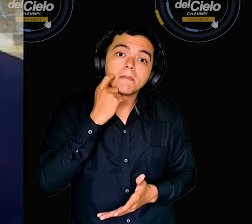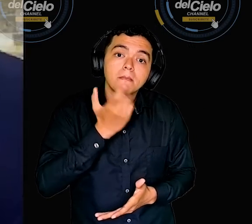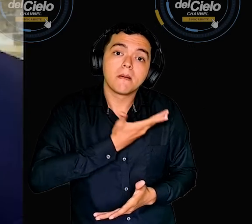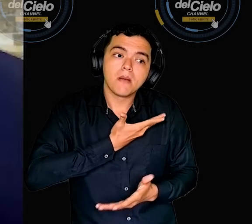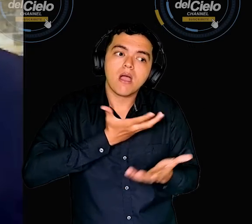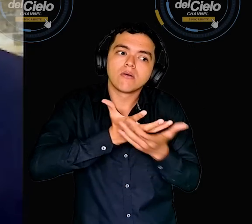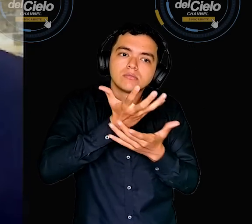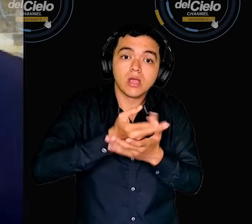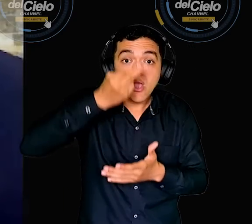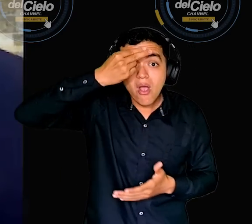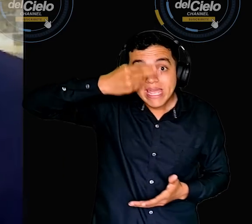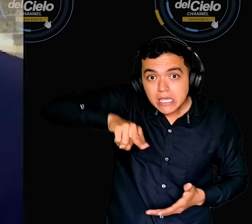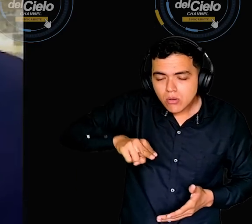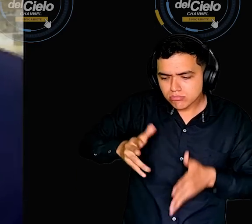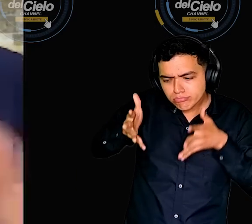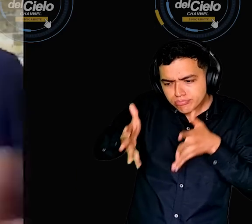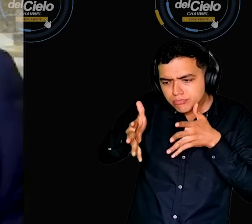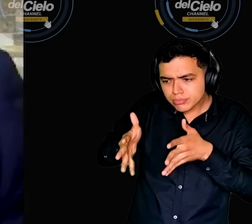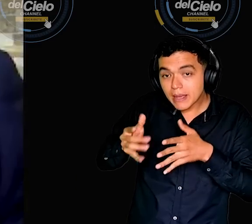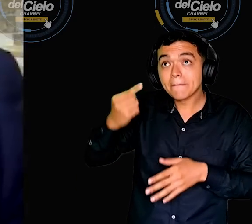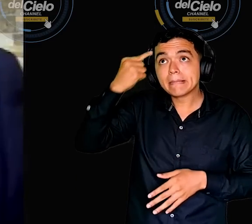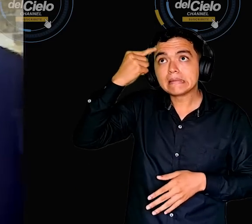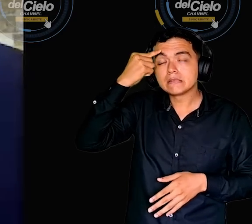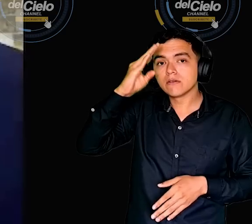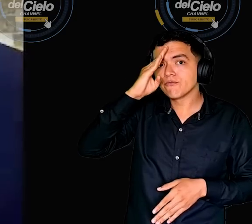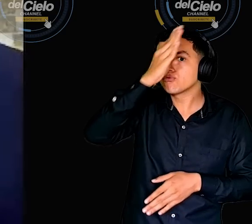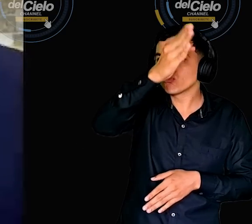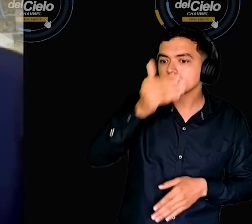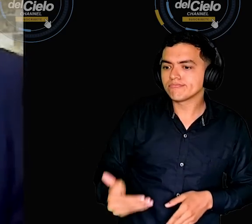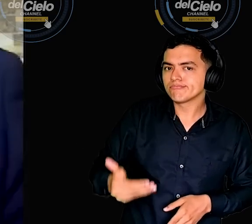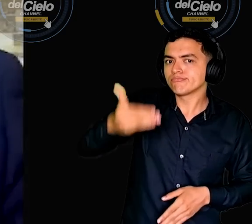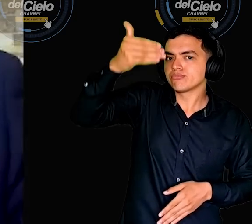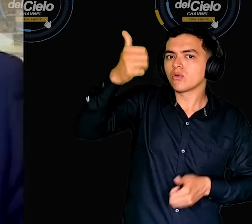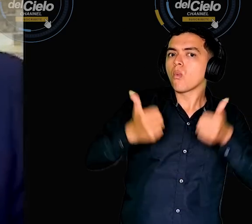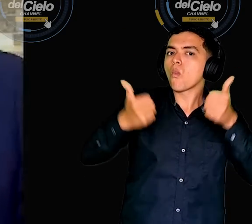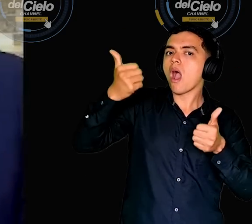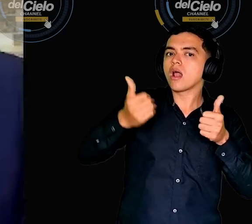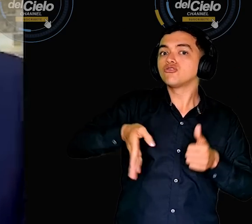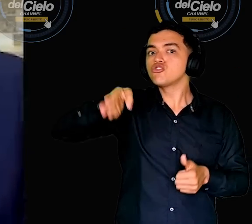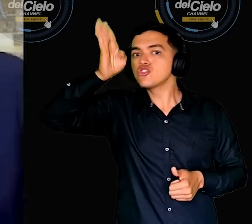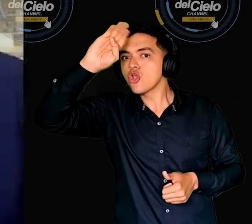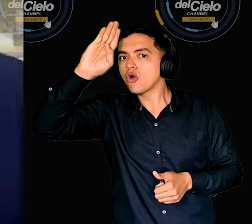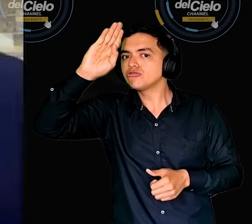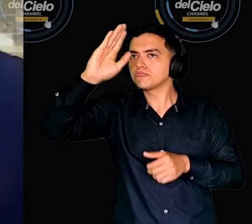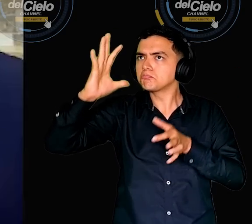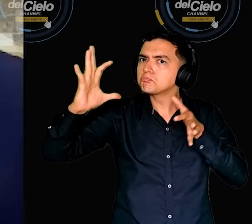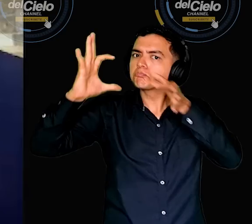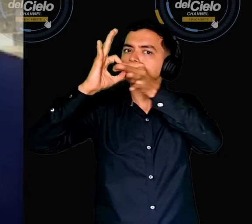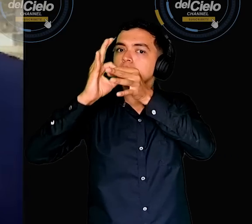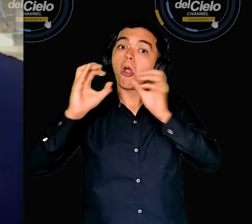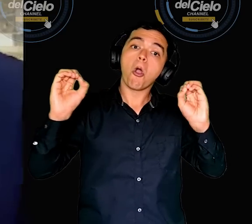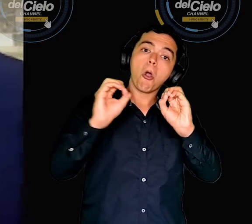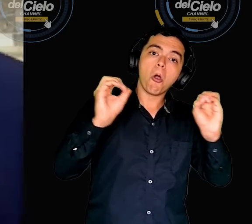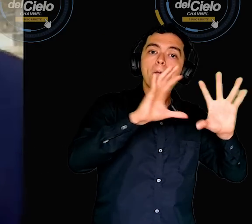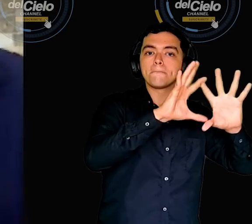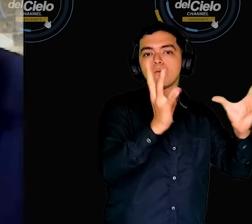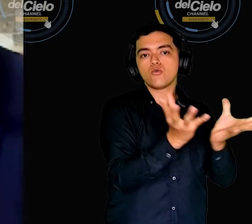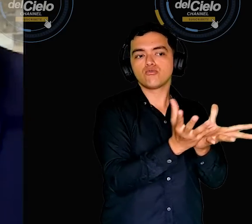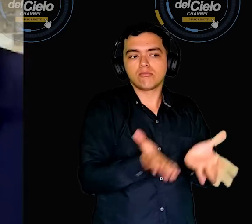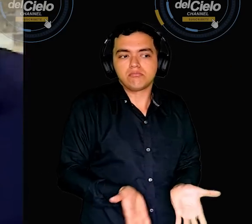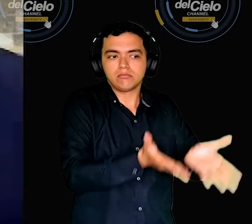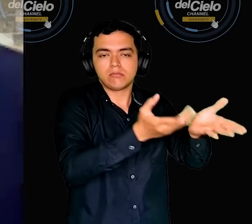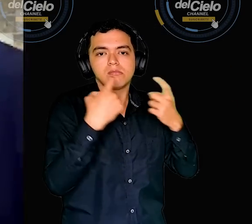no presto más mi niña para el matrimonio. Ay, hermano, no, porque el día que sea una grosera, el